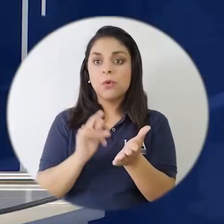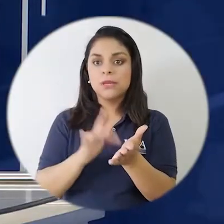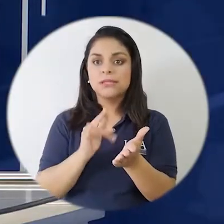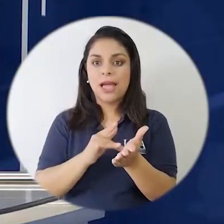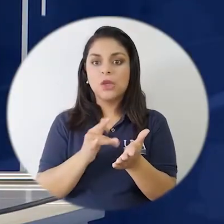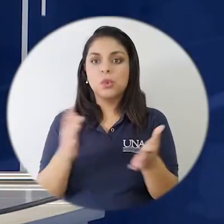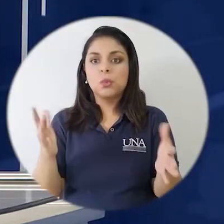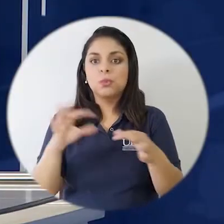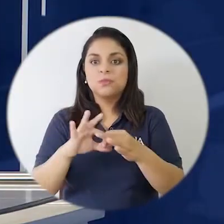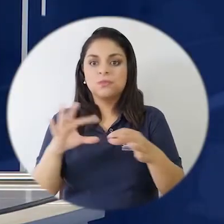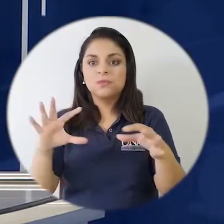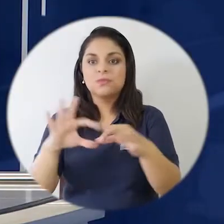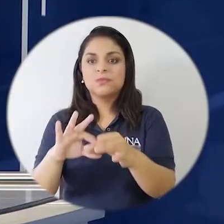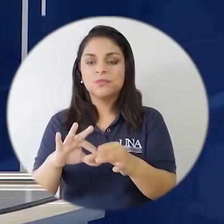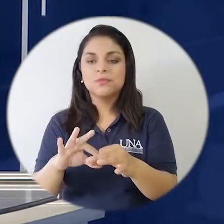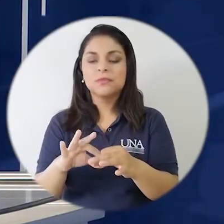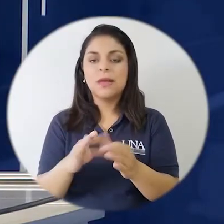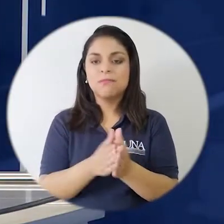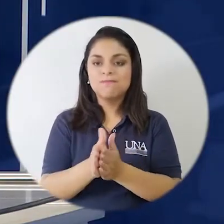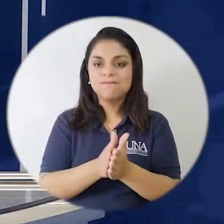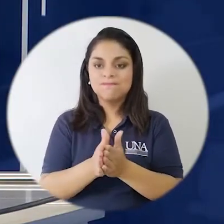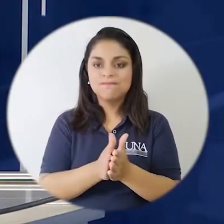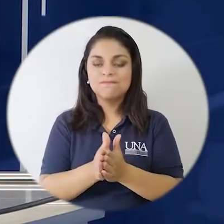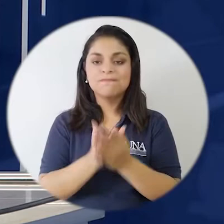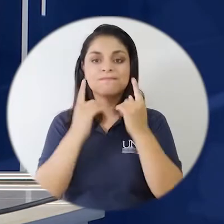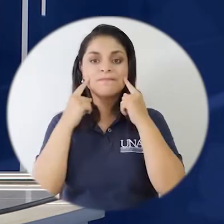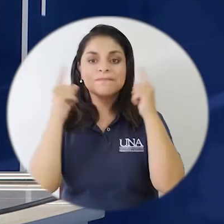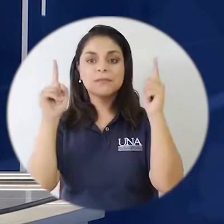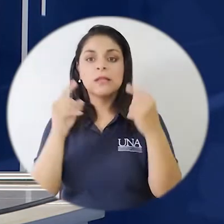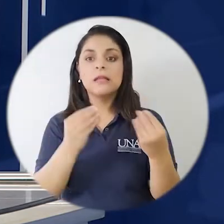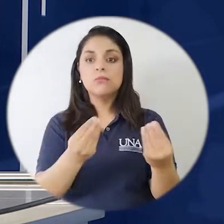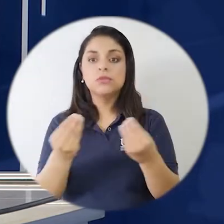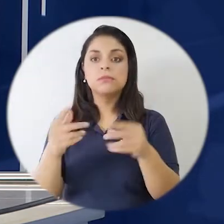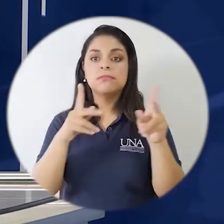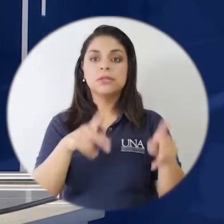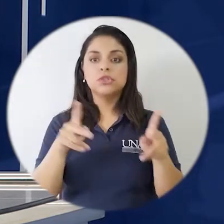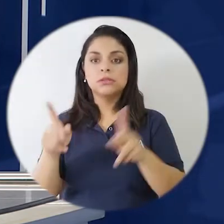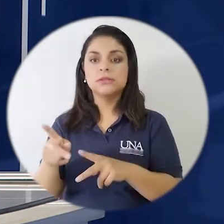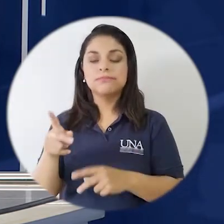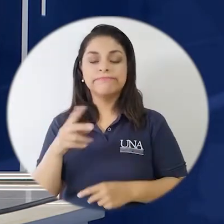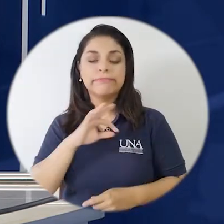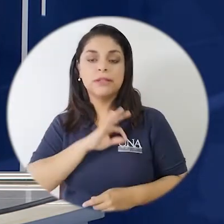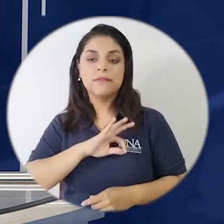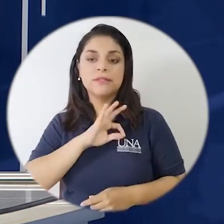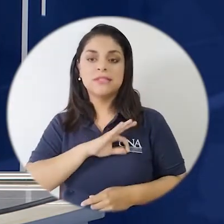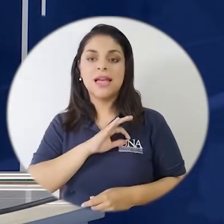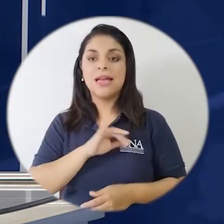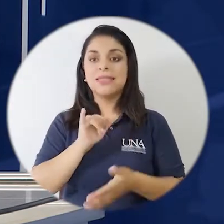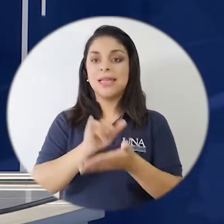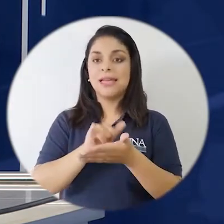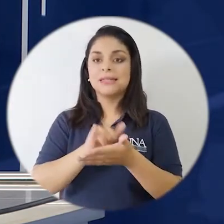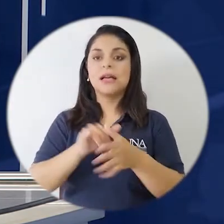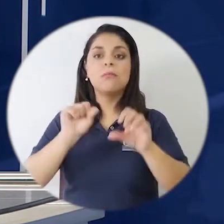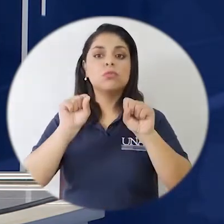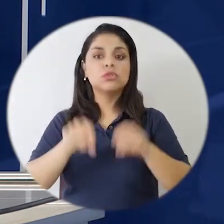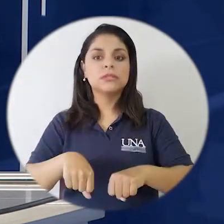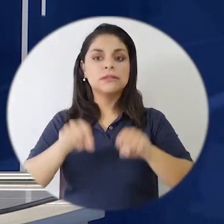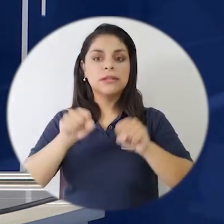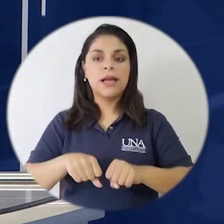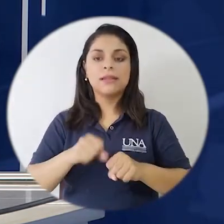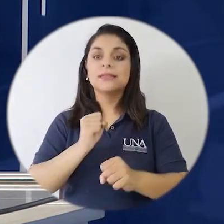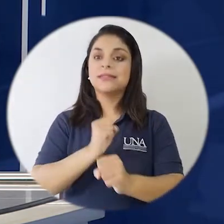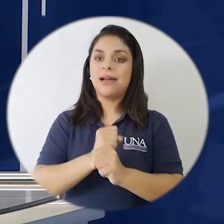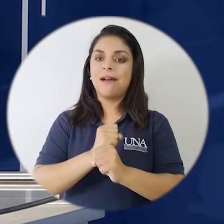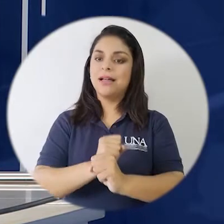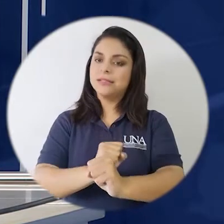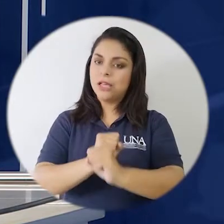aprovechando esta coyuntura, ¿verdad? Sacarle el mayor provecho posible, y pues muchas personas se han visto beneficiadas de esta posibilidad